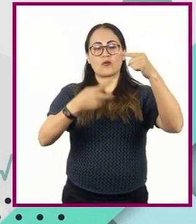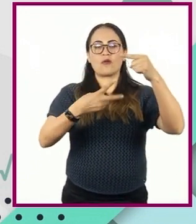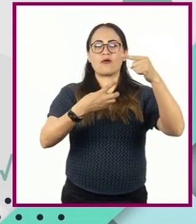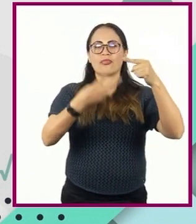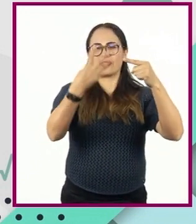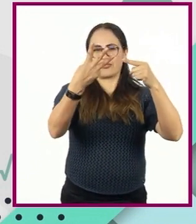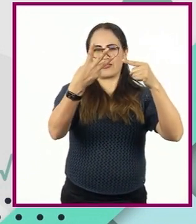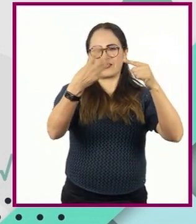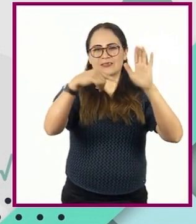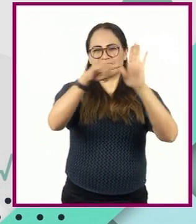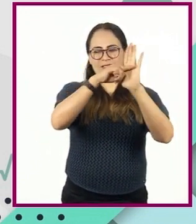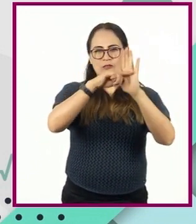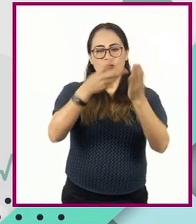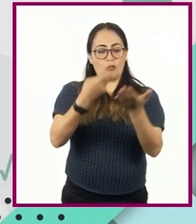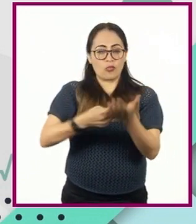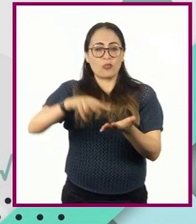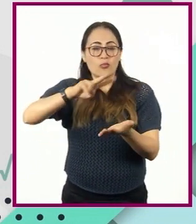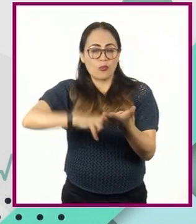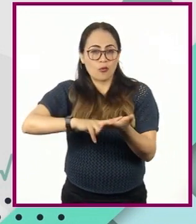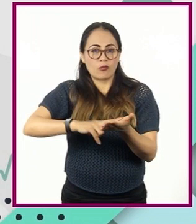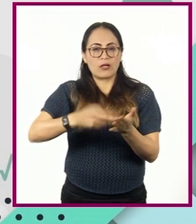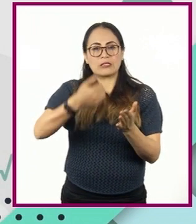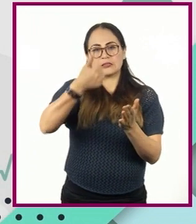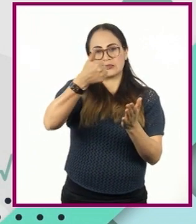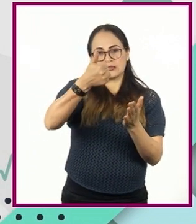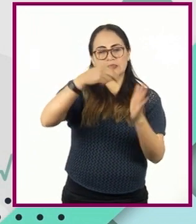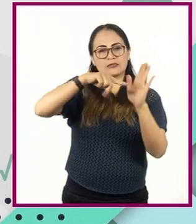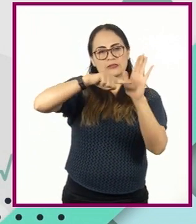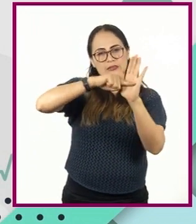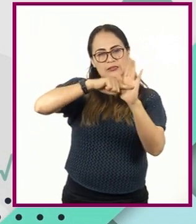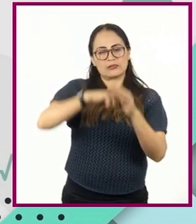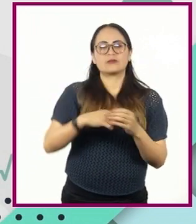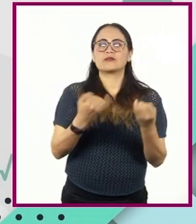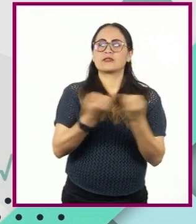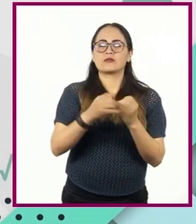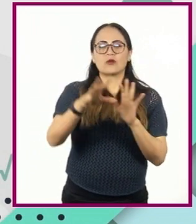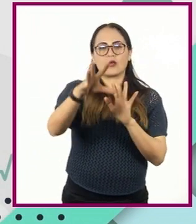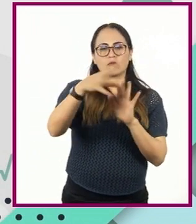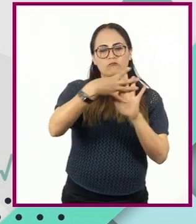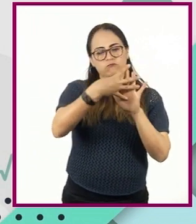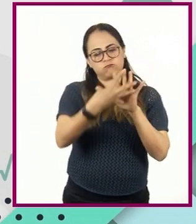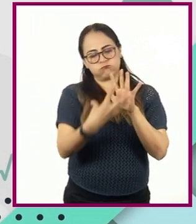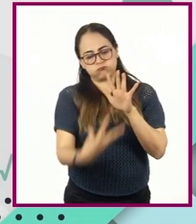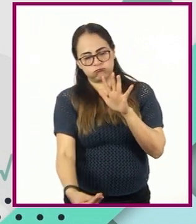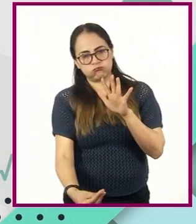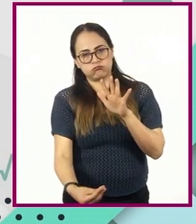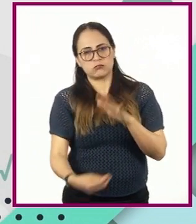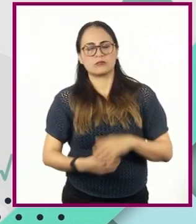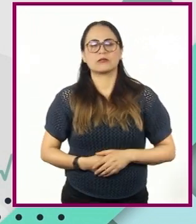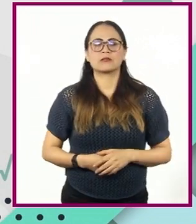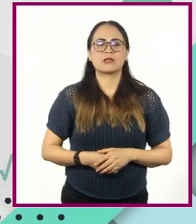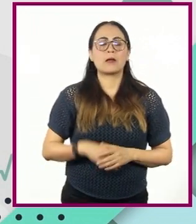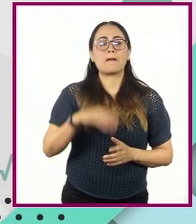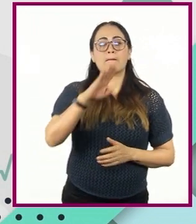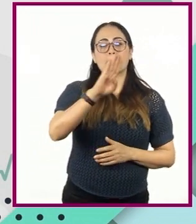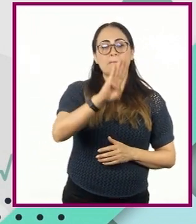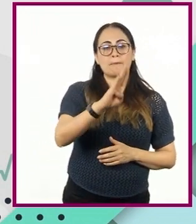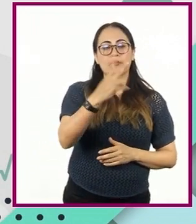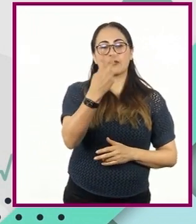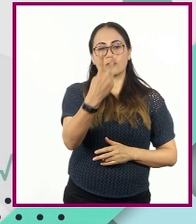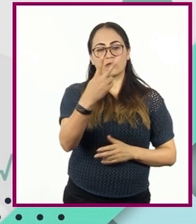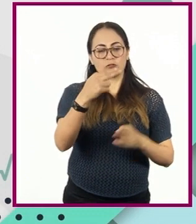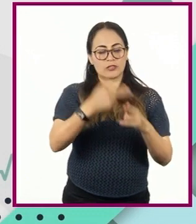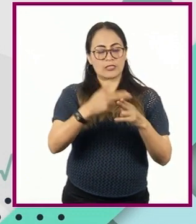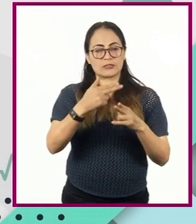negativo. Asimismo, se usa la función arrastre, señalando desde la celda B2 hasta